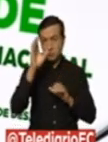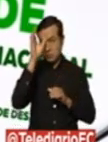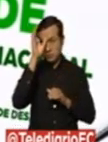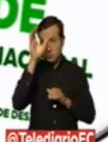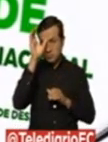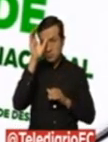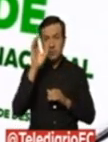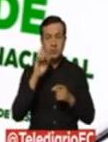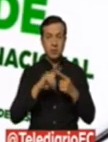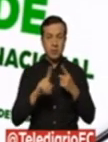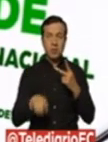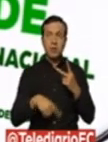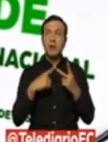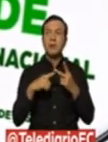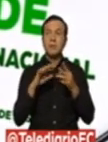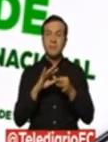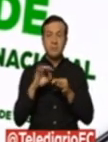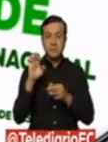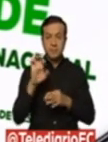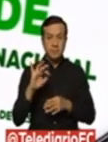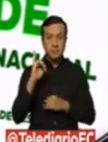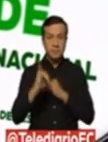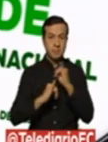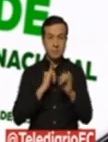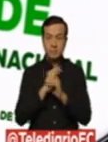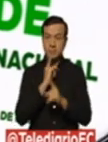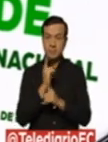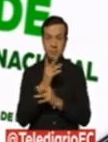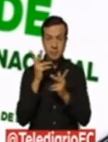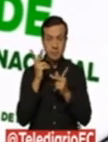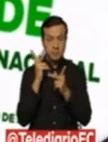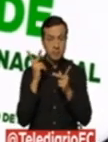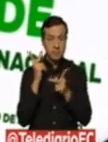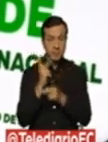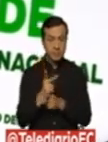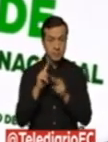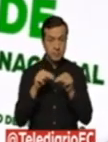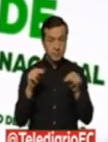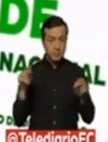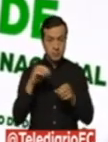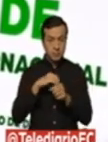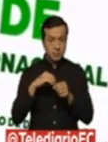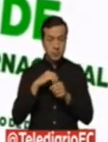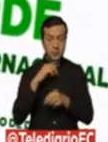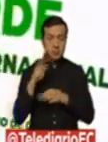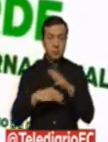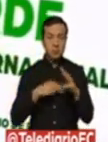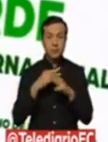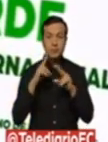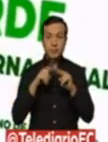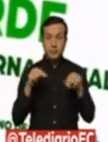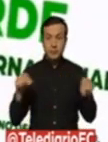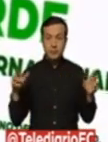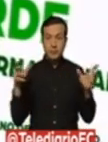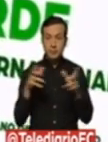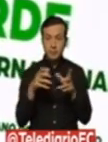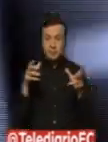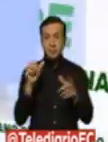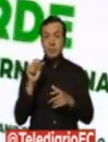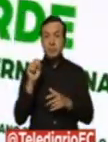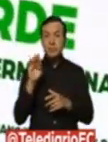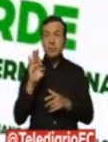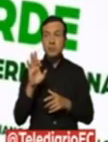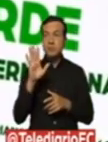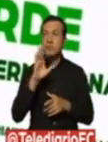unesco la unión internacional para la conservación de la naturaleza el fondo mundial para la naturaleza la corporación andina de fomento